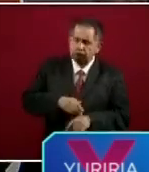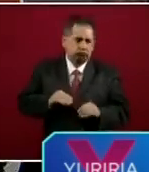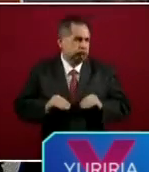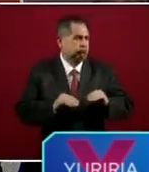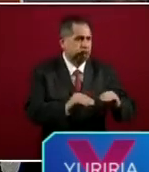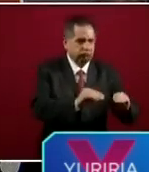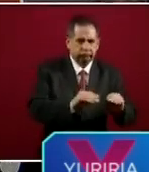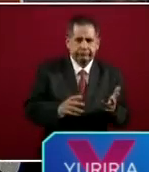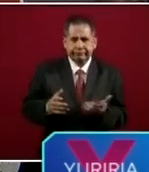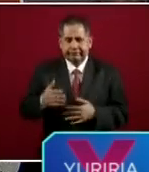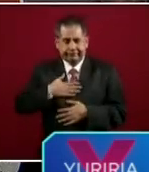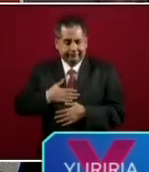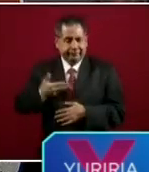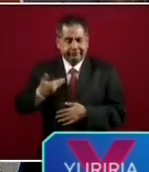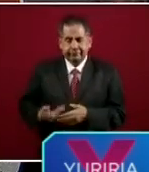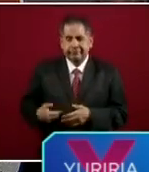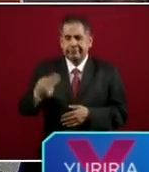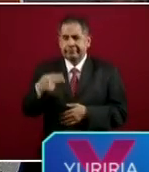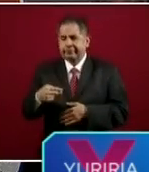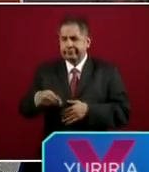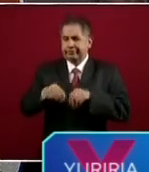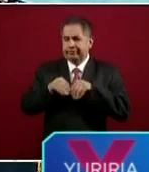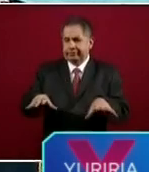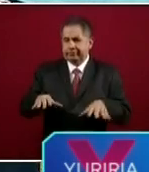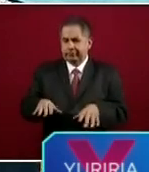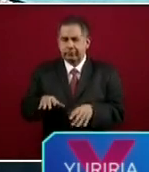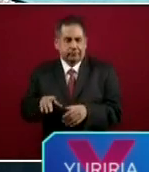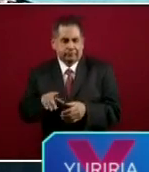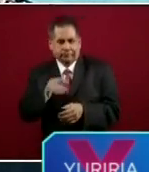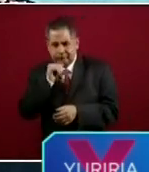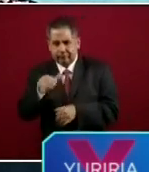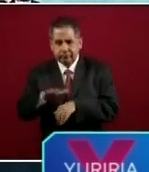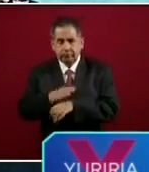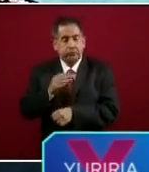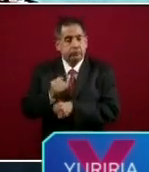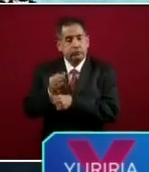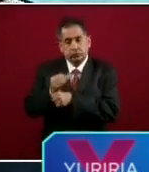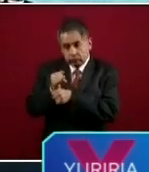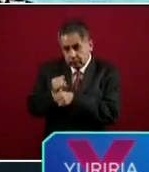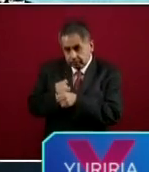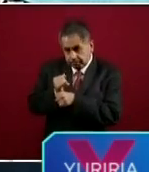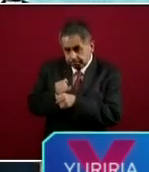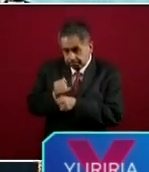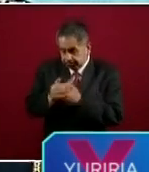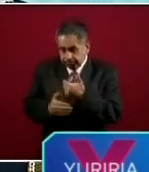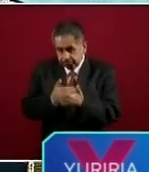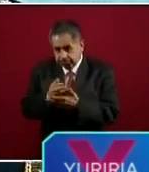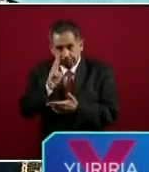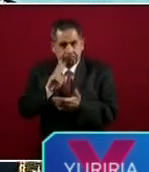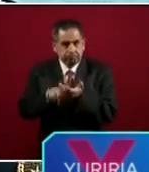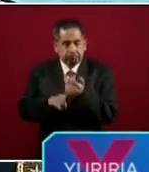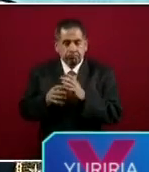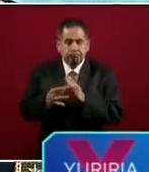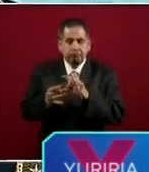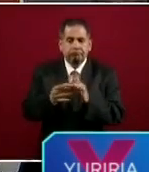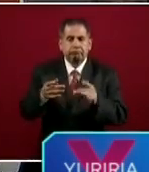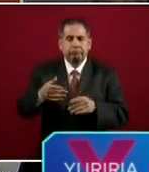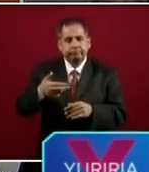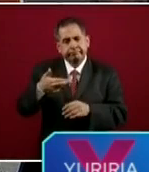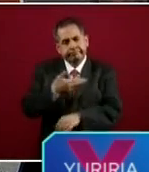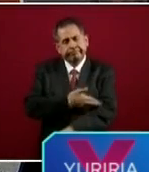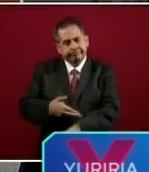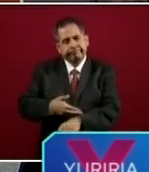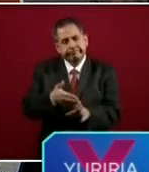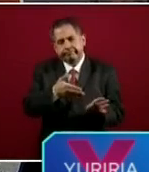no podemos dar el nombre porque hay una investigación de por medio y bueno, para el debido